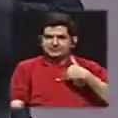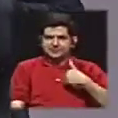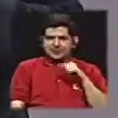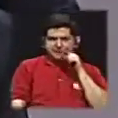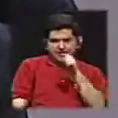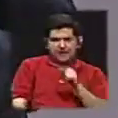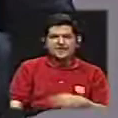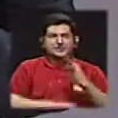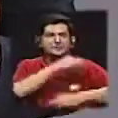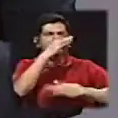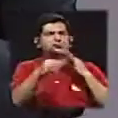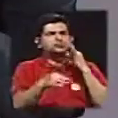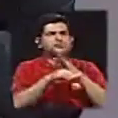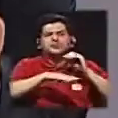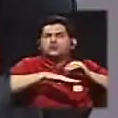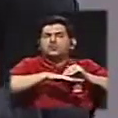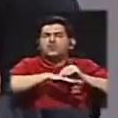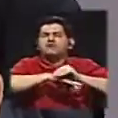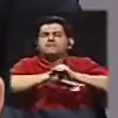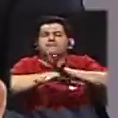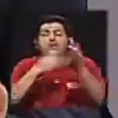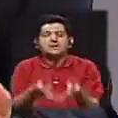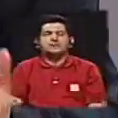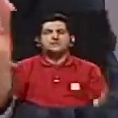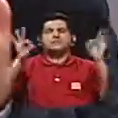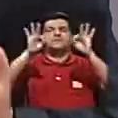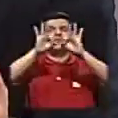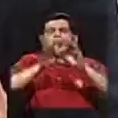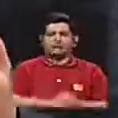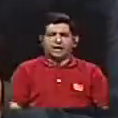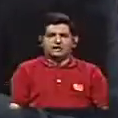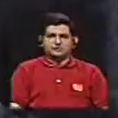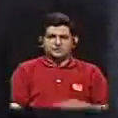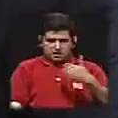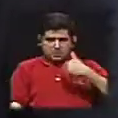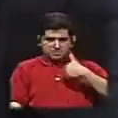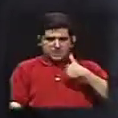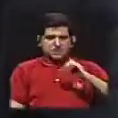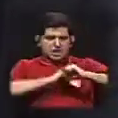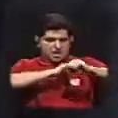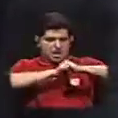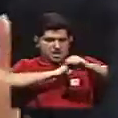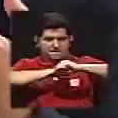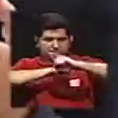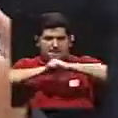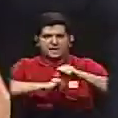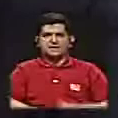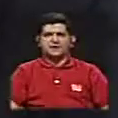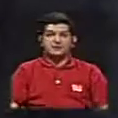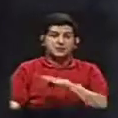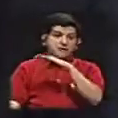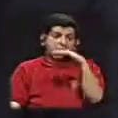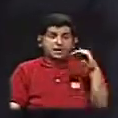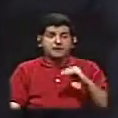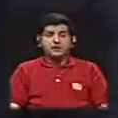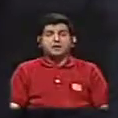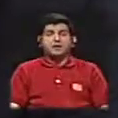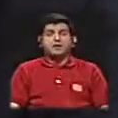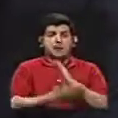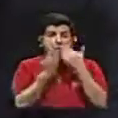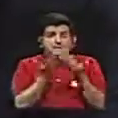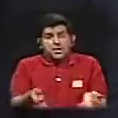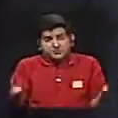ejerciendo una cierta influencia, muy importante influencia, uh-huh, sobre la campaña, y que en una buena